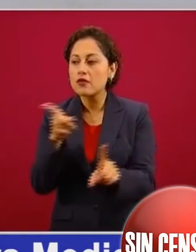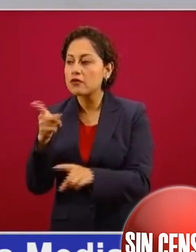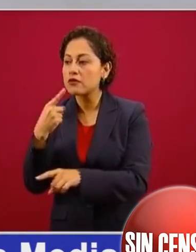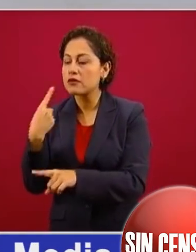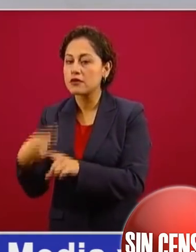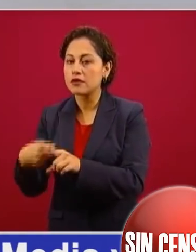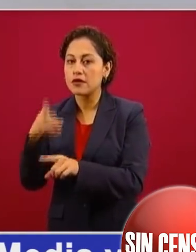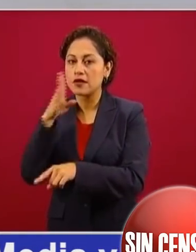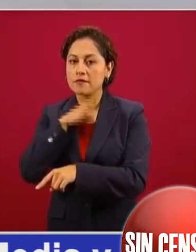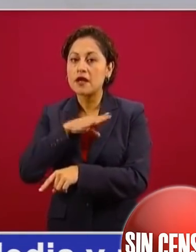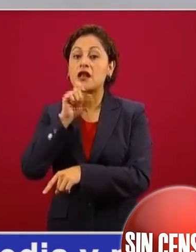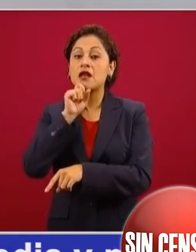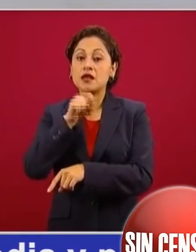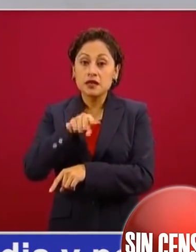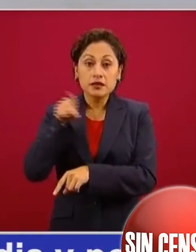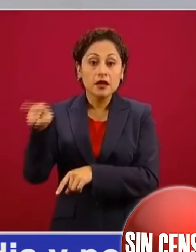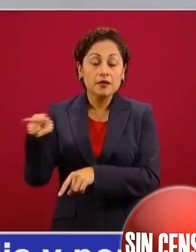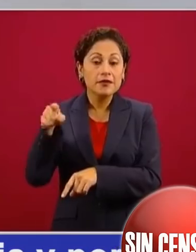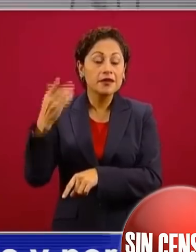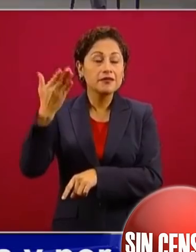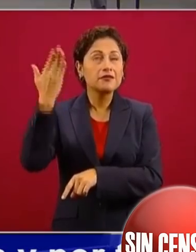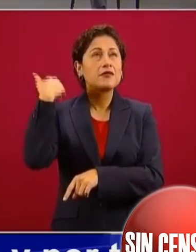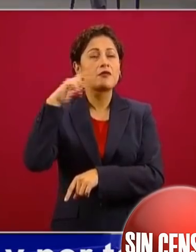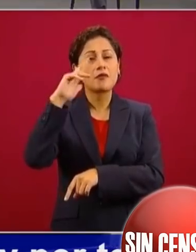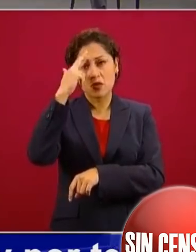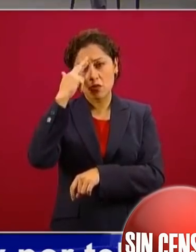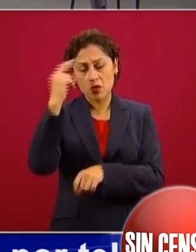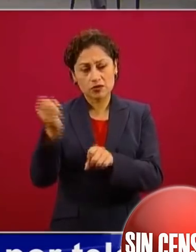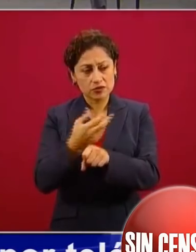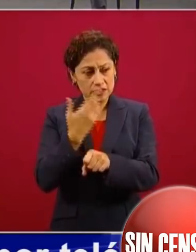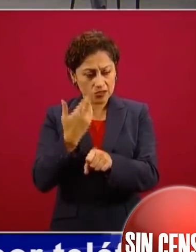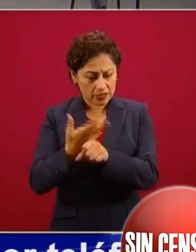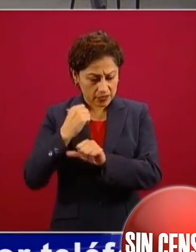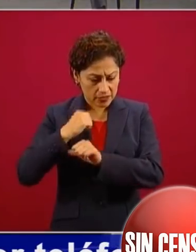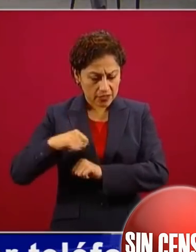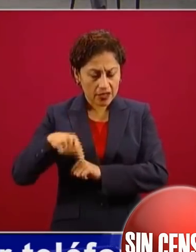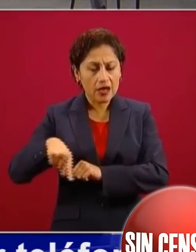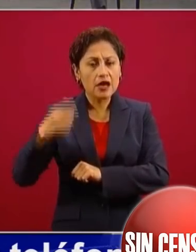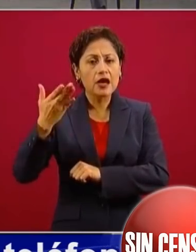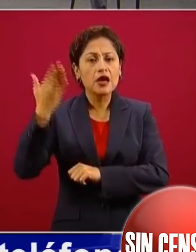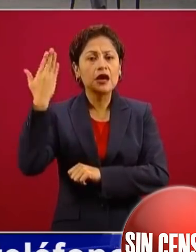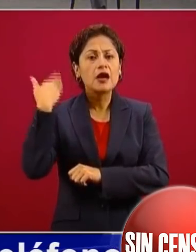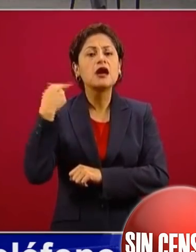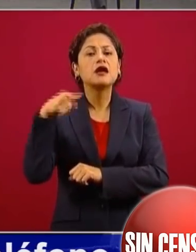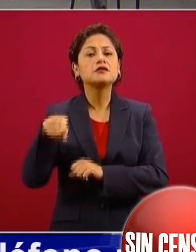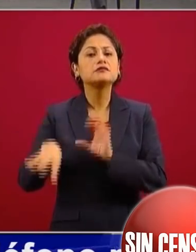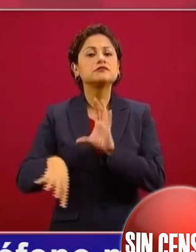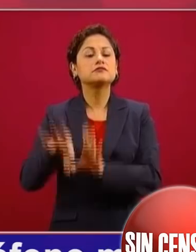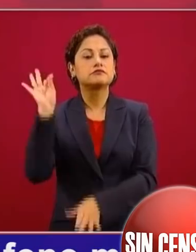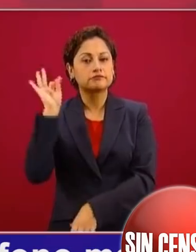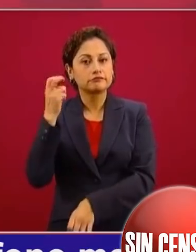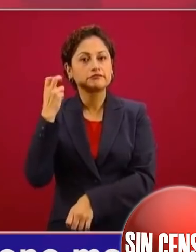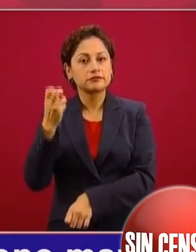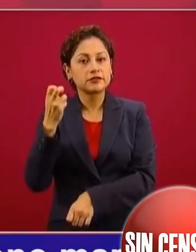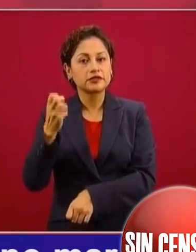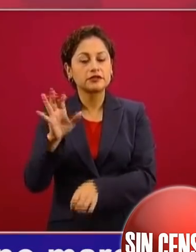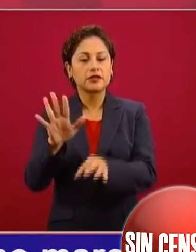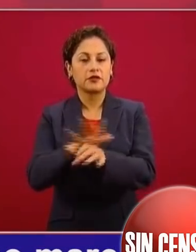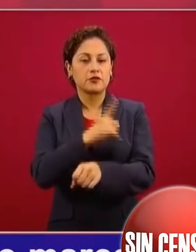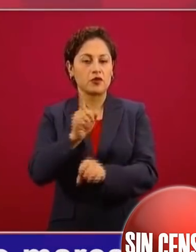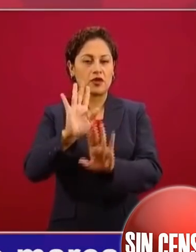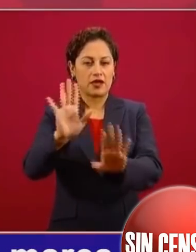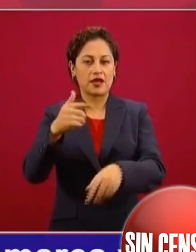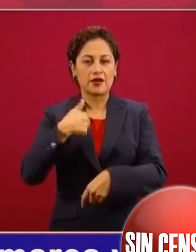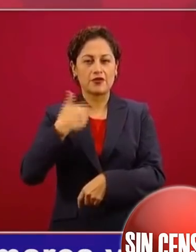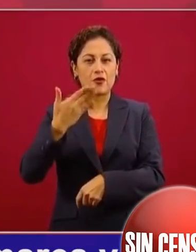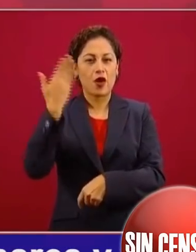de difusión. Yo me acuerdo, hay que buscar, a ver si lo encuentras, porque hablaba yo del pozole, entonces